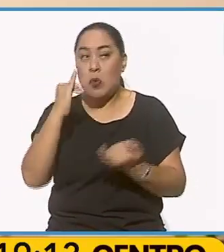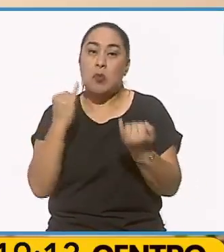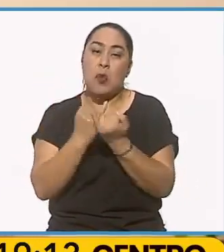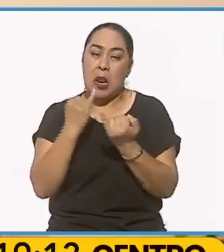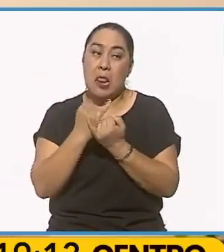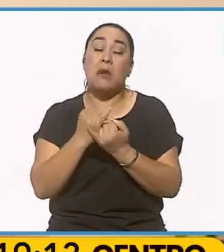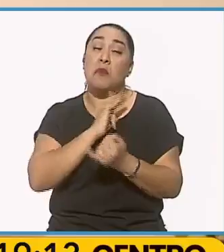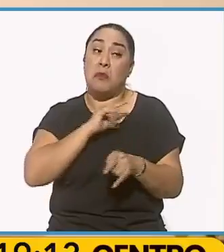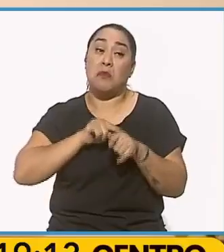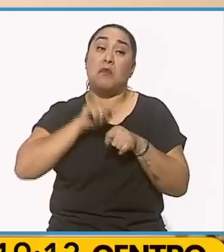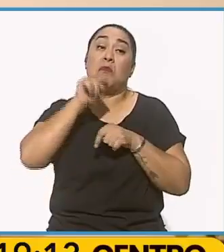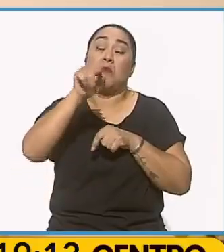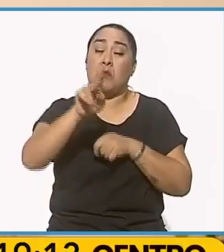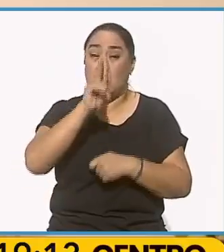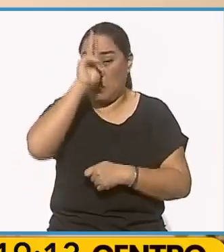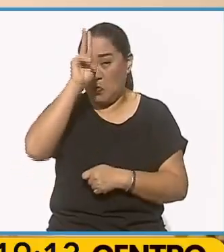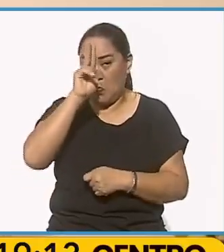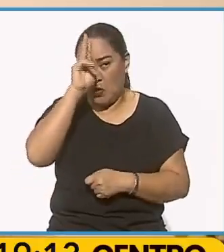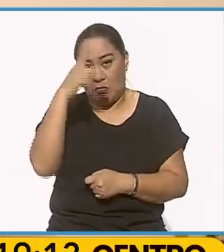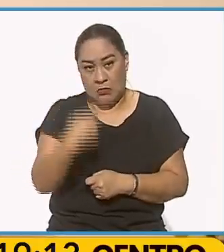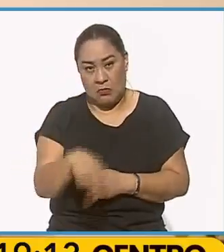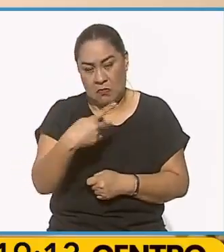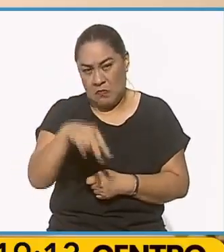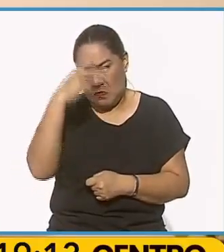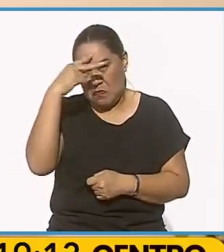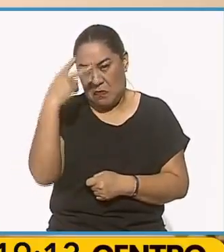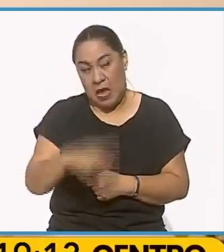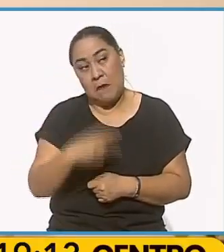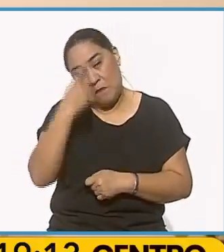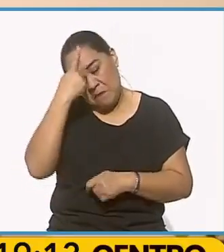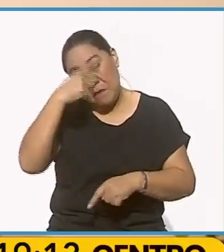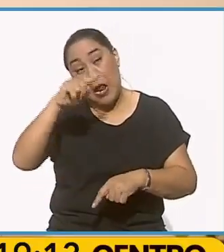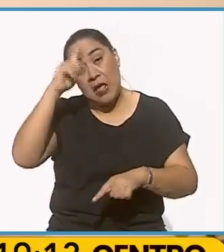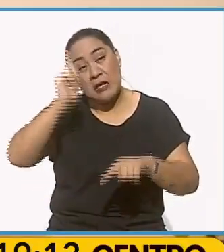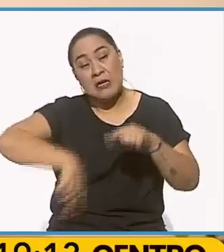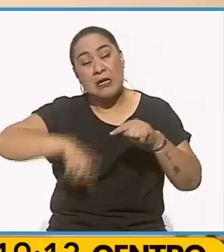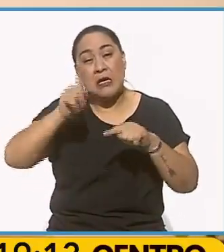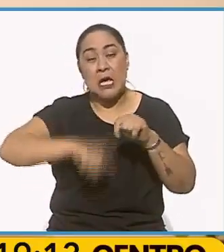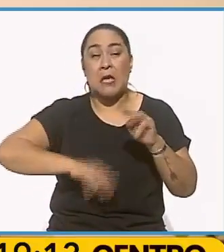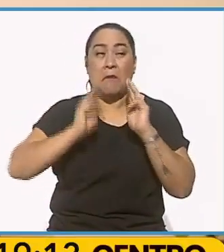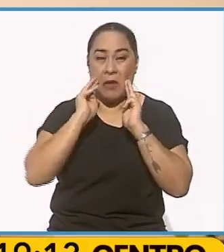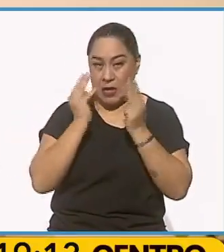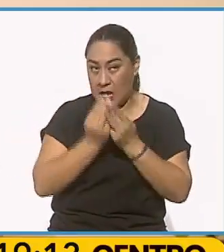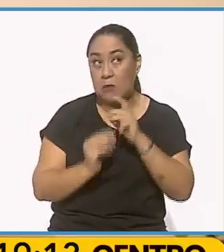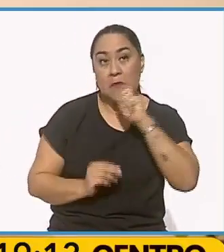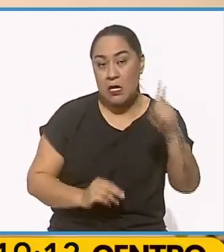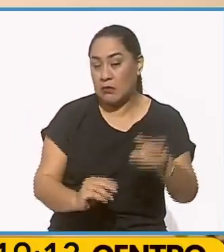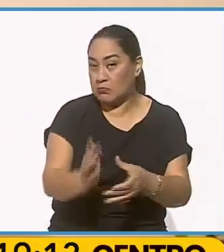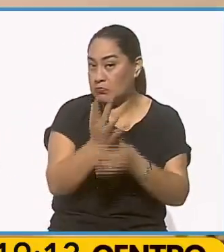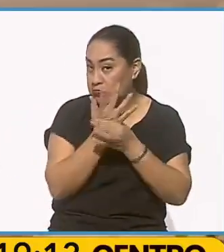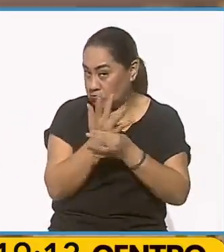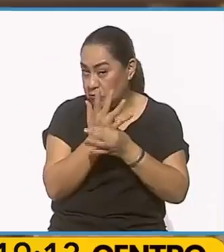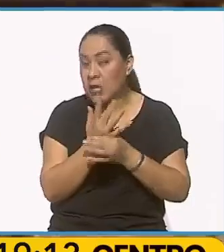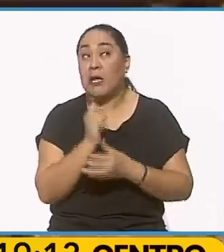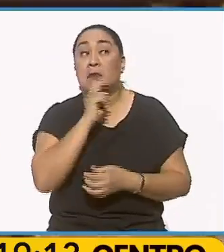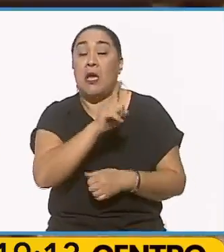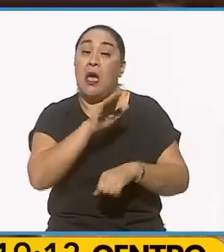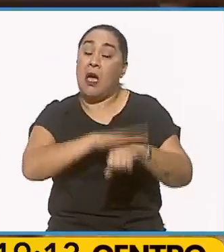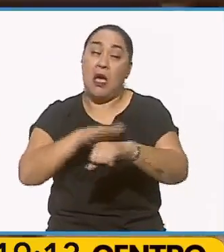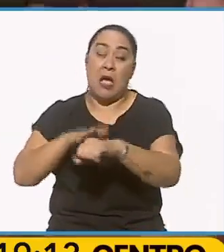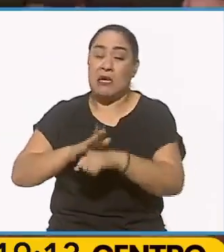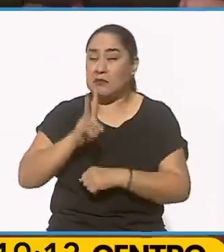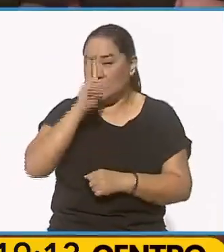amenazó con bombardear territorio soberano mexicano para presuntamente combatir a los cárteles y que ha expresado